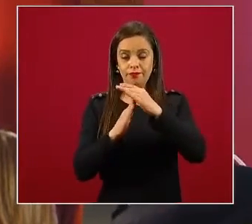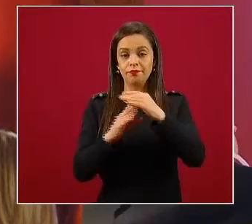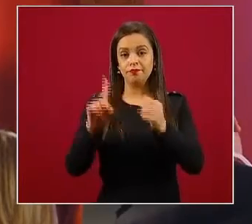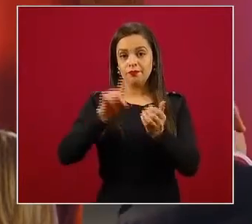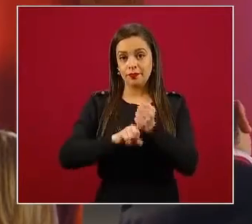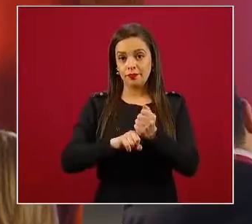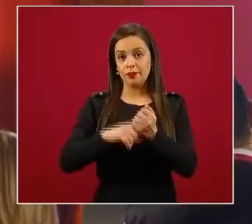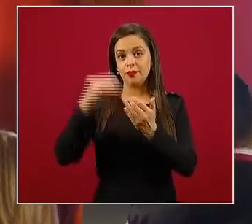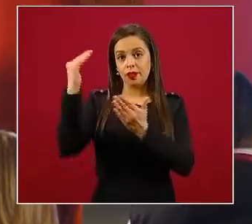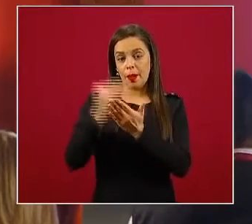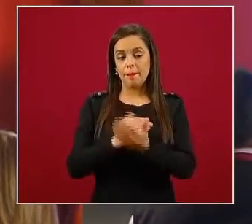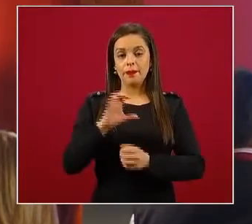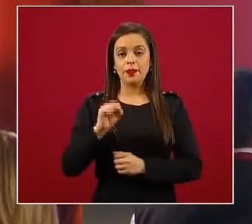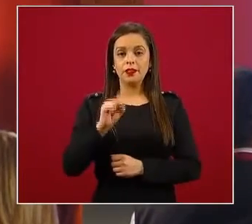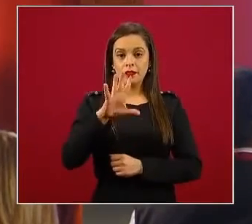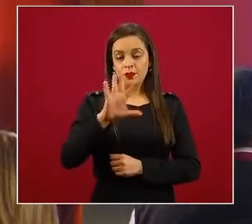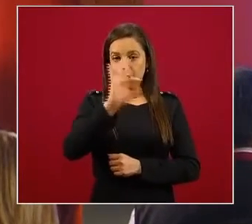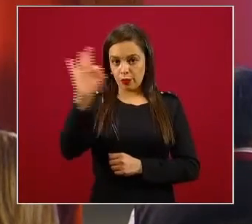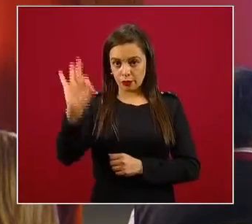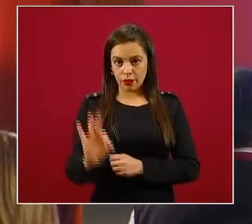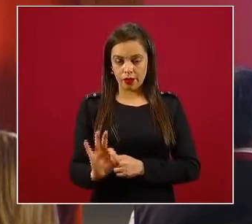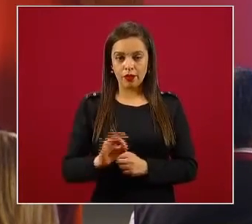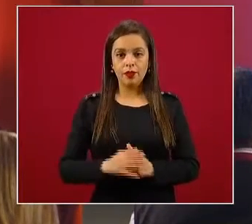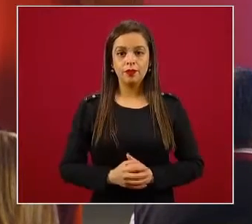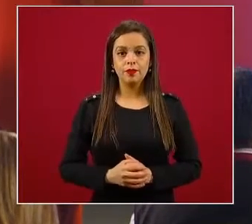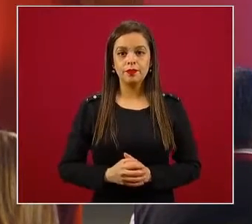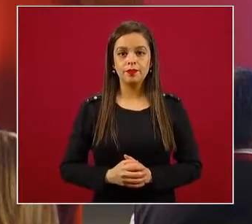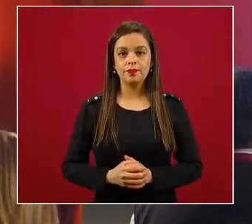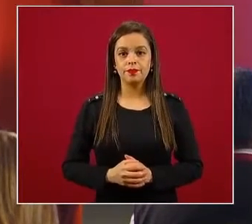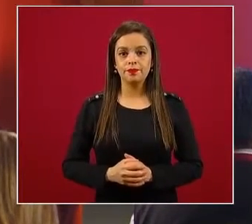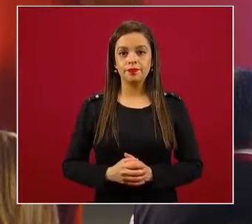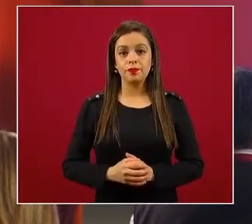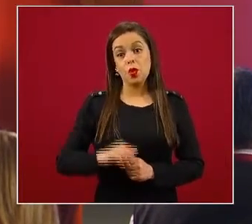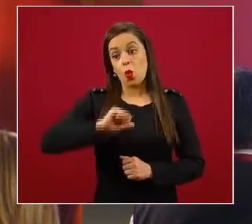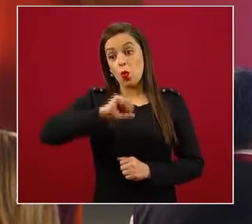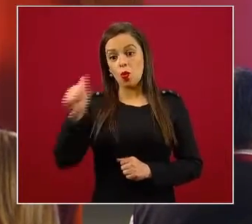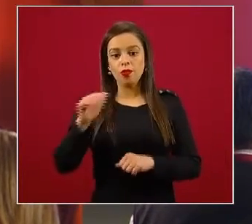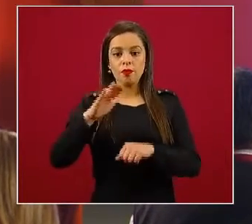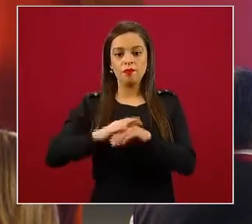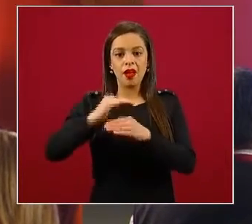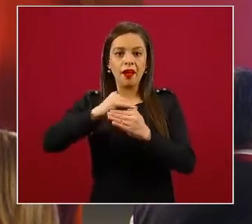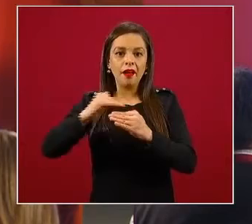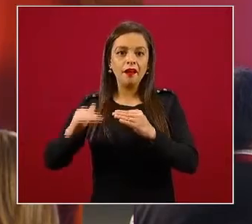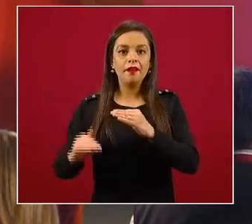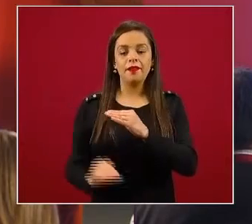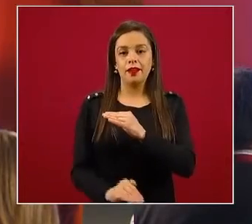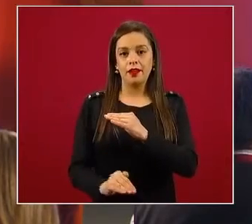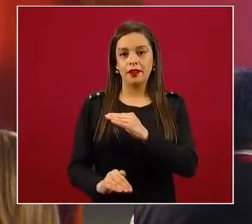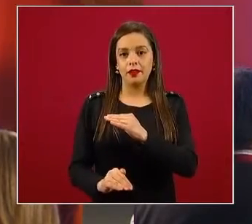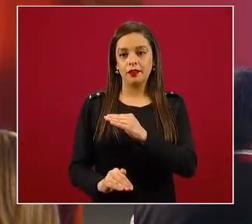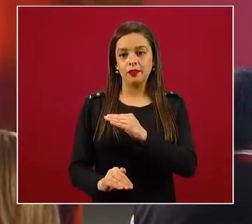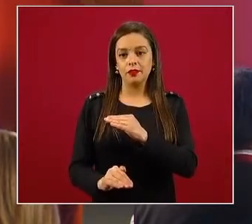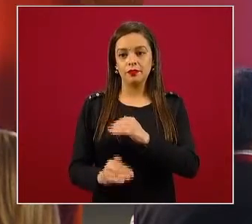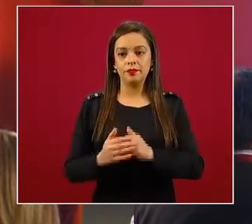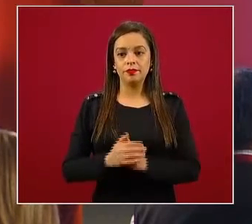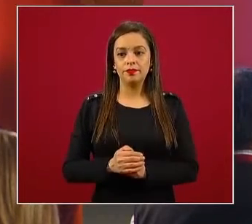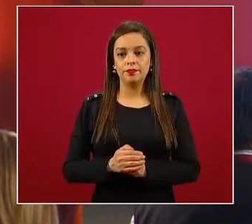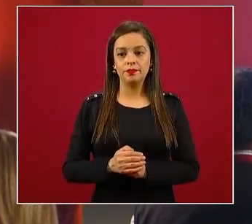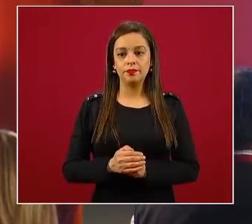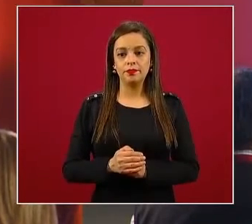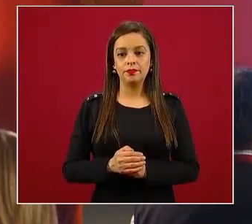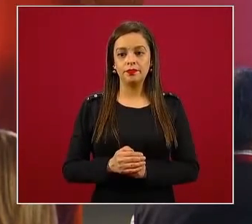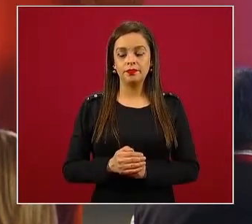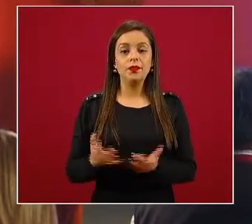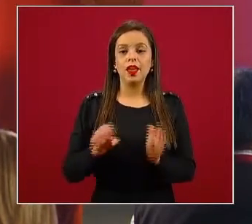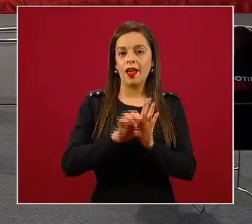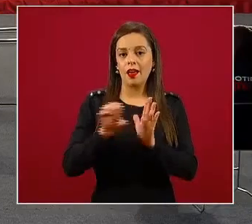del 65%, algunos por debajo, todavía mejor que la meta, como el caso de